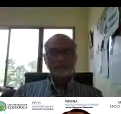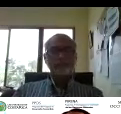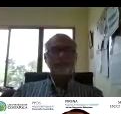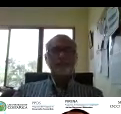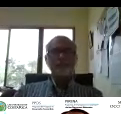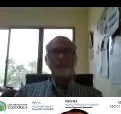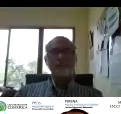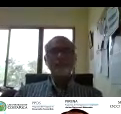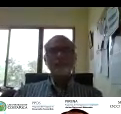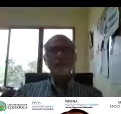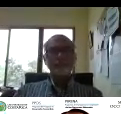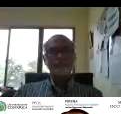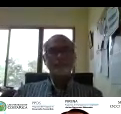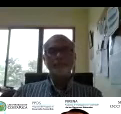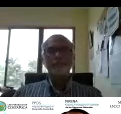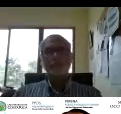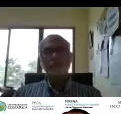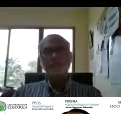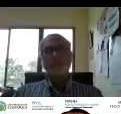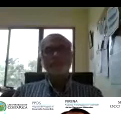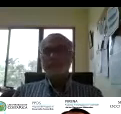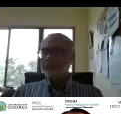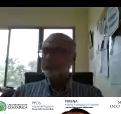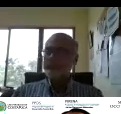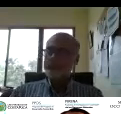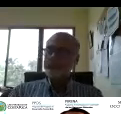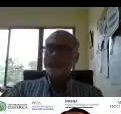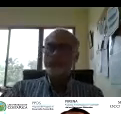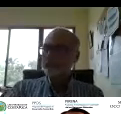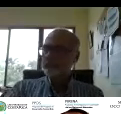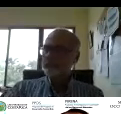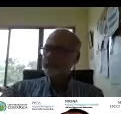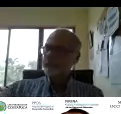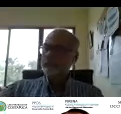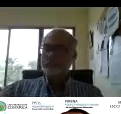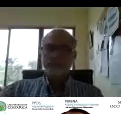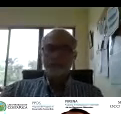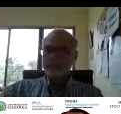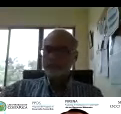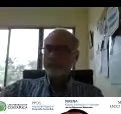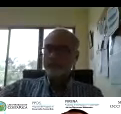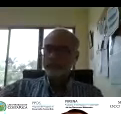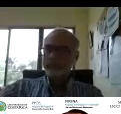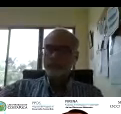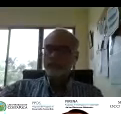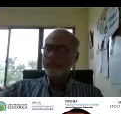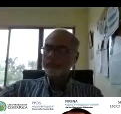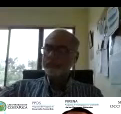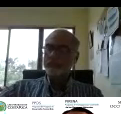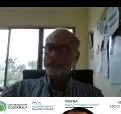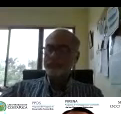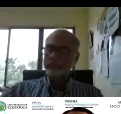ponencia será el uso de grafos para el análisis de conectividad funcional de 3 especies de primates en el área de influencia del